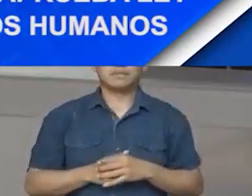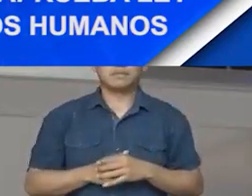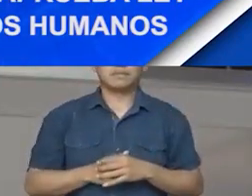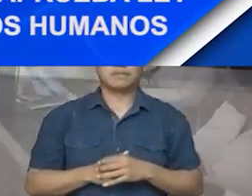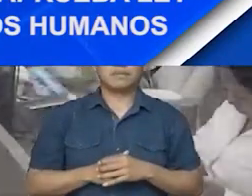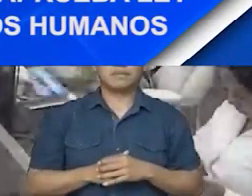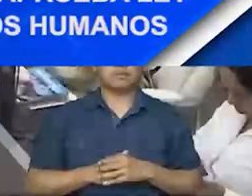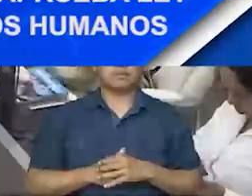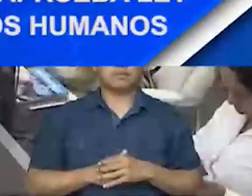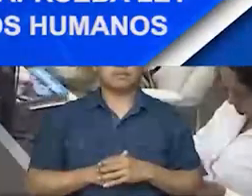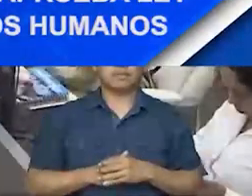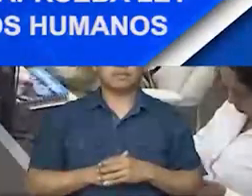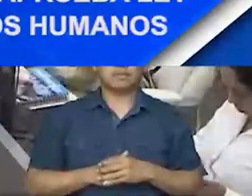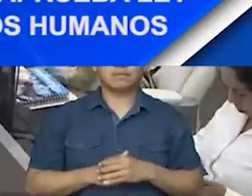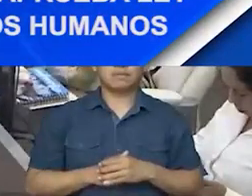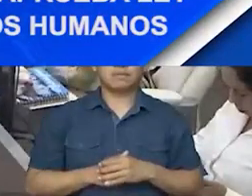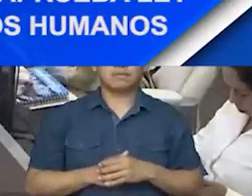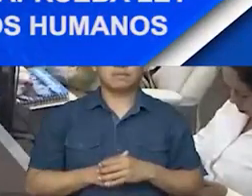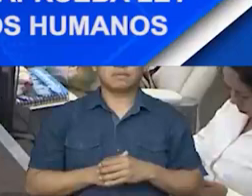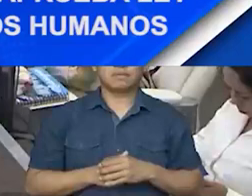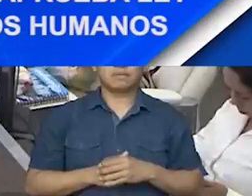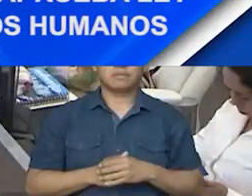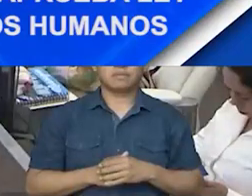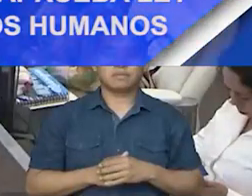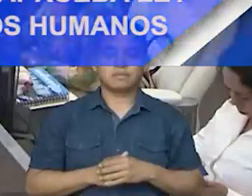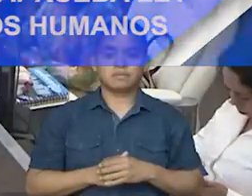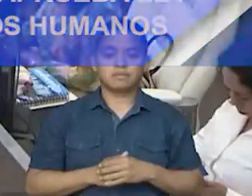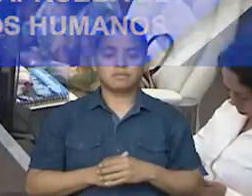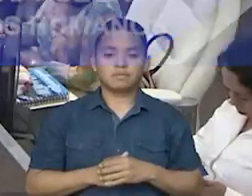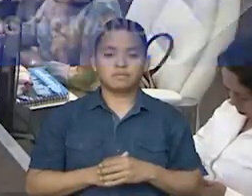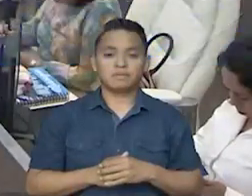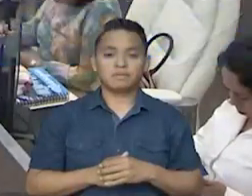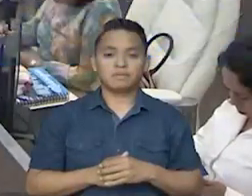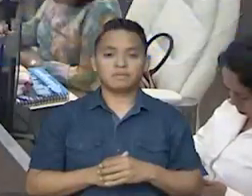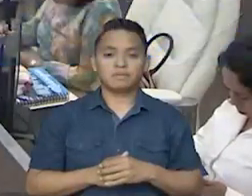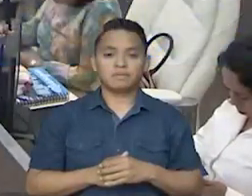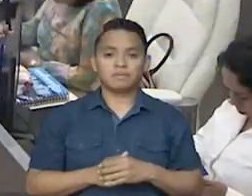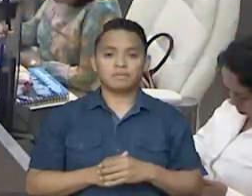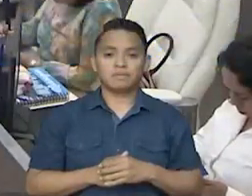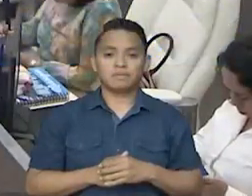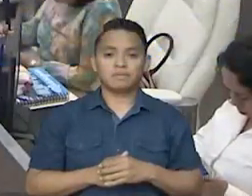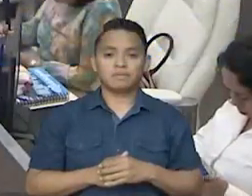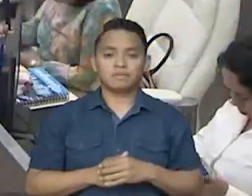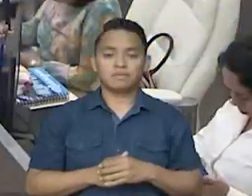mes de enero del 2024. Noticias 12, Darlene Téllez.